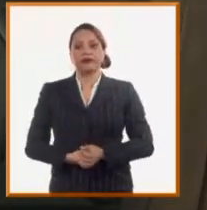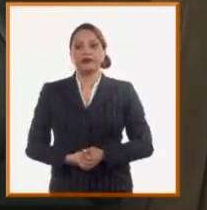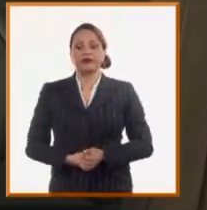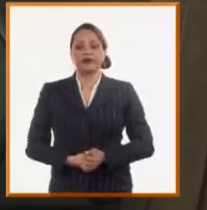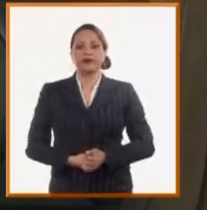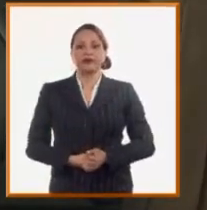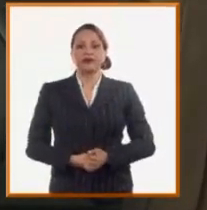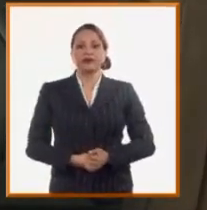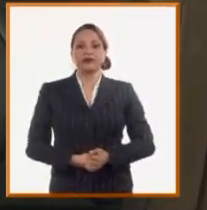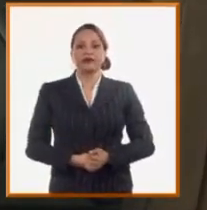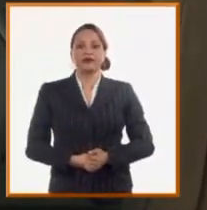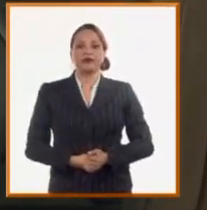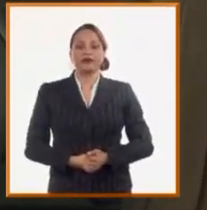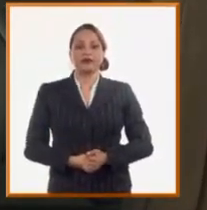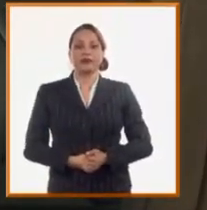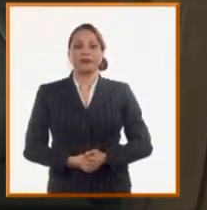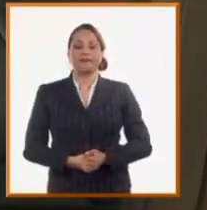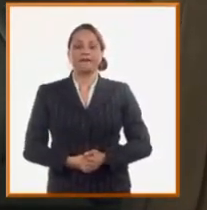vida.